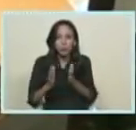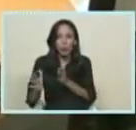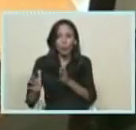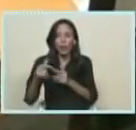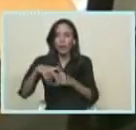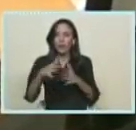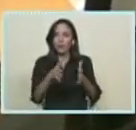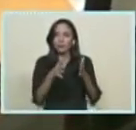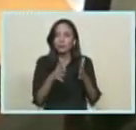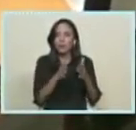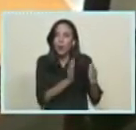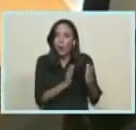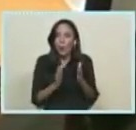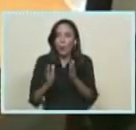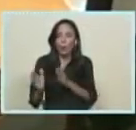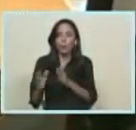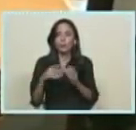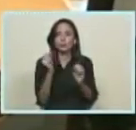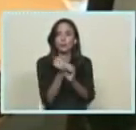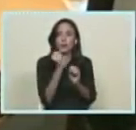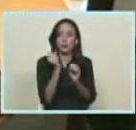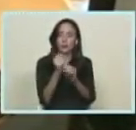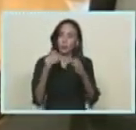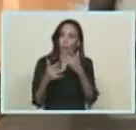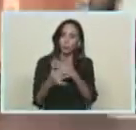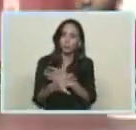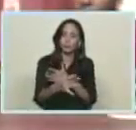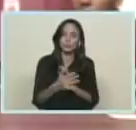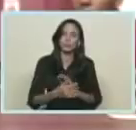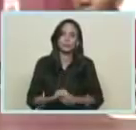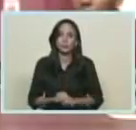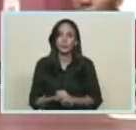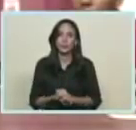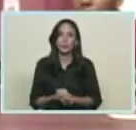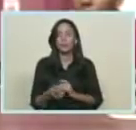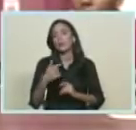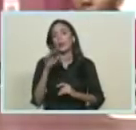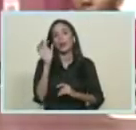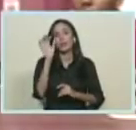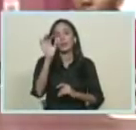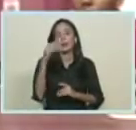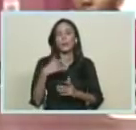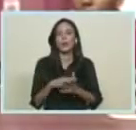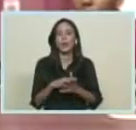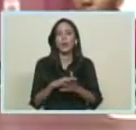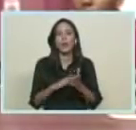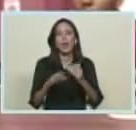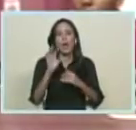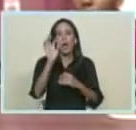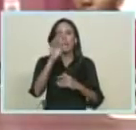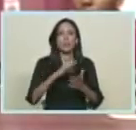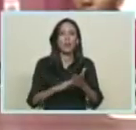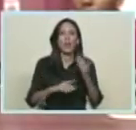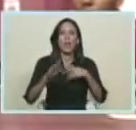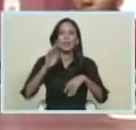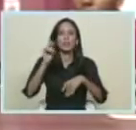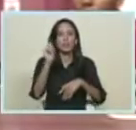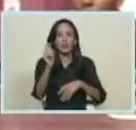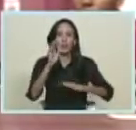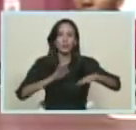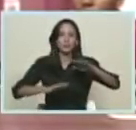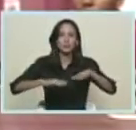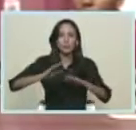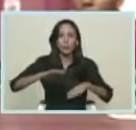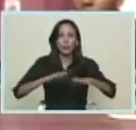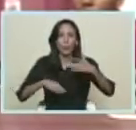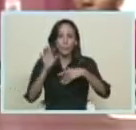estamos. Recientemente, mi comandante en jefe, venimos del país Trinidad y Tobago, donde una